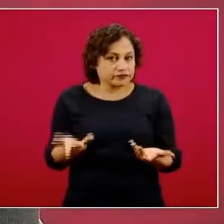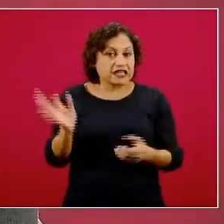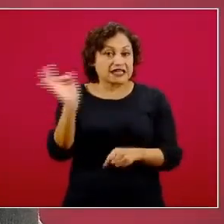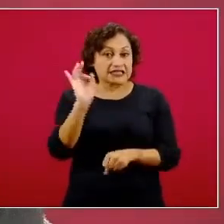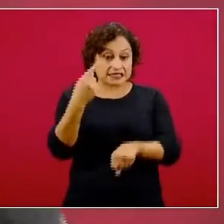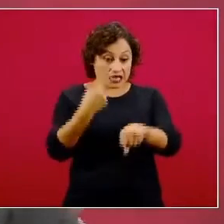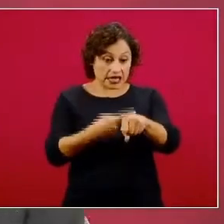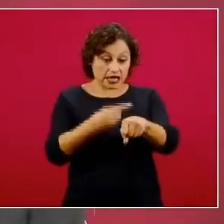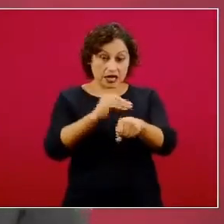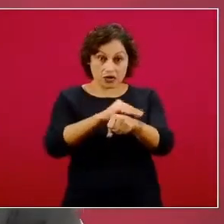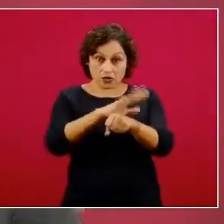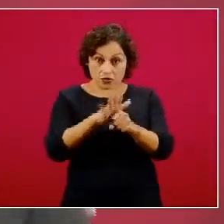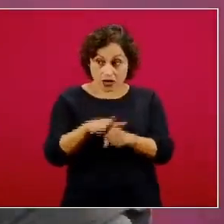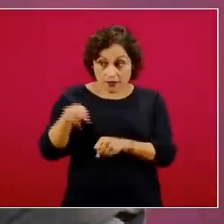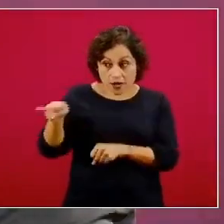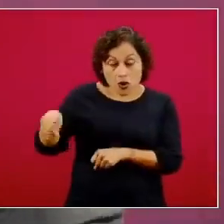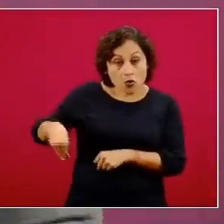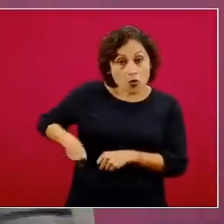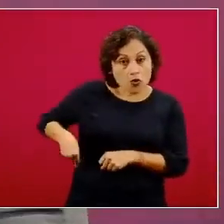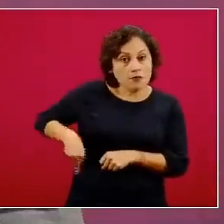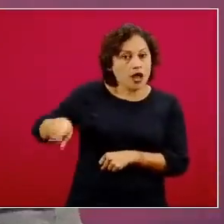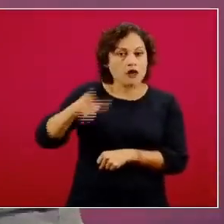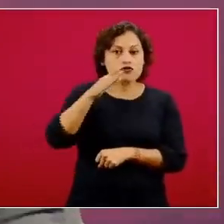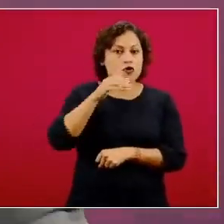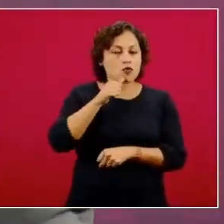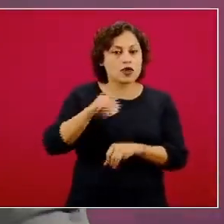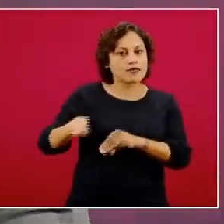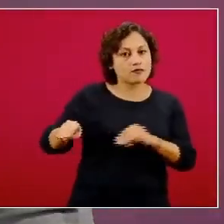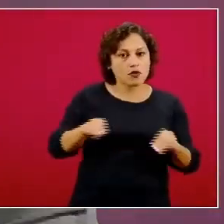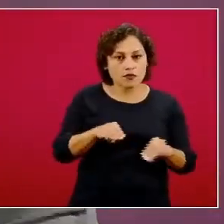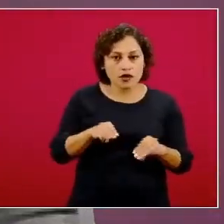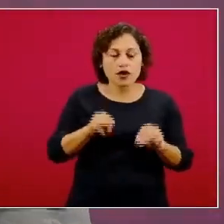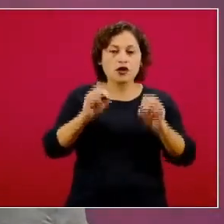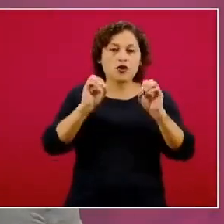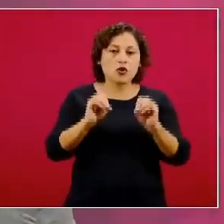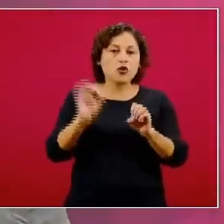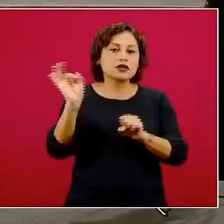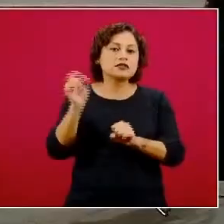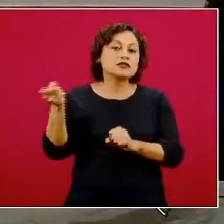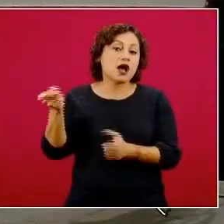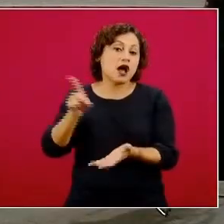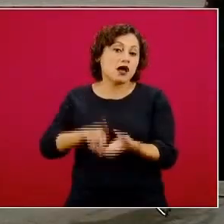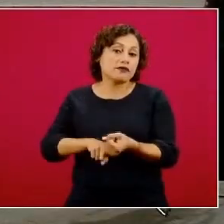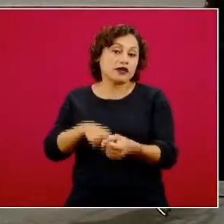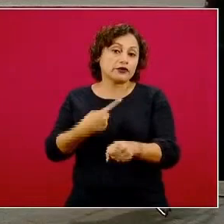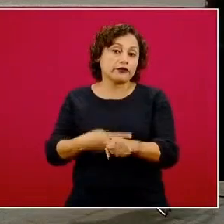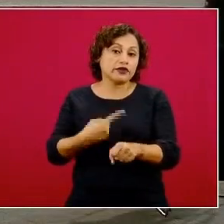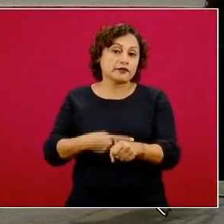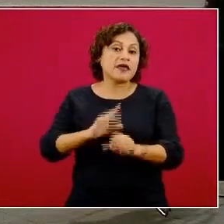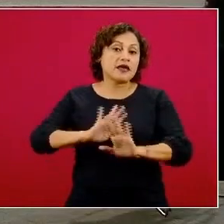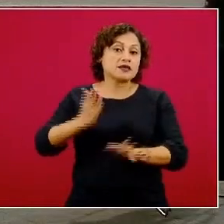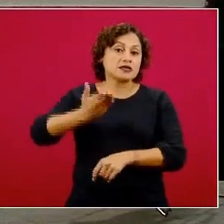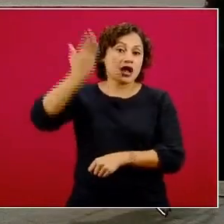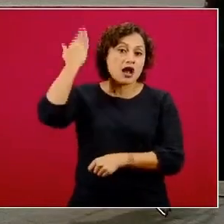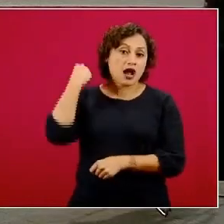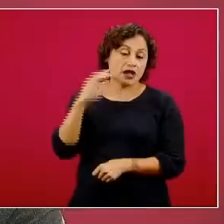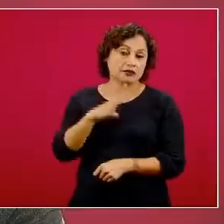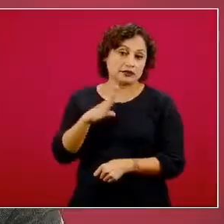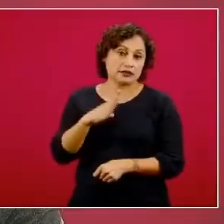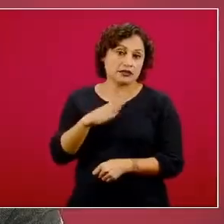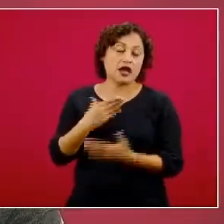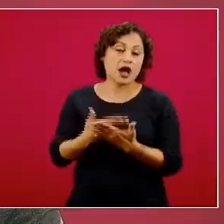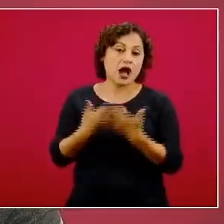padecido coronavirus, sino que junto con el coronavirus se haya despertado alguna otra sintomatología o alguna otra